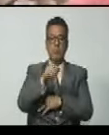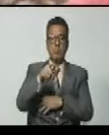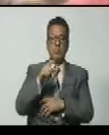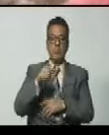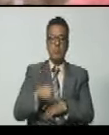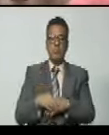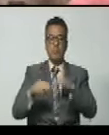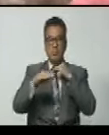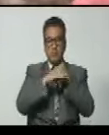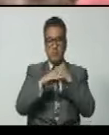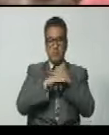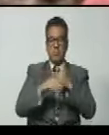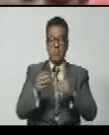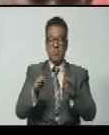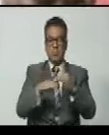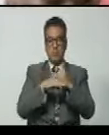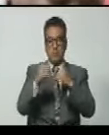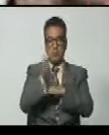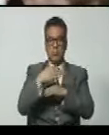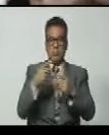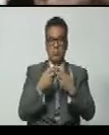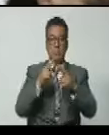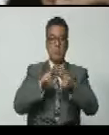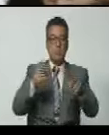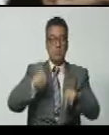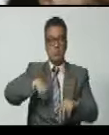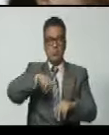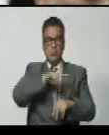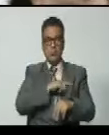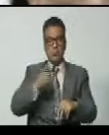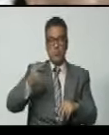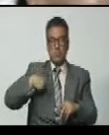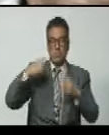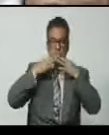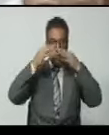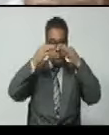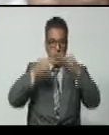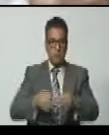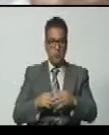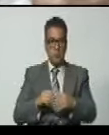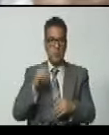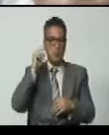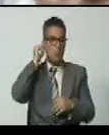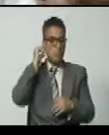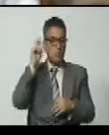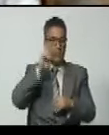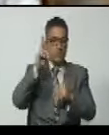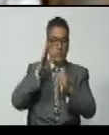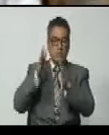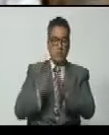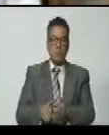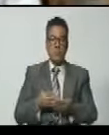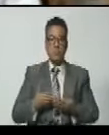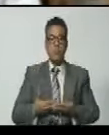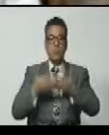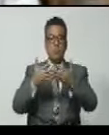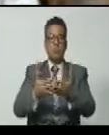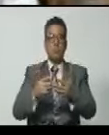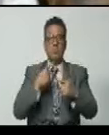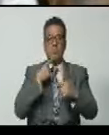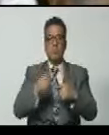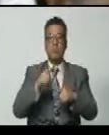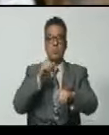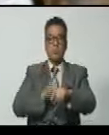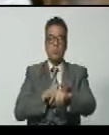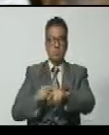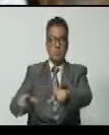la igualdad, la bandera de la paz, pero que nosotros tengamos la certeza de que como mujer venezolana irá a decir en